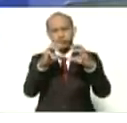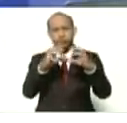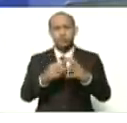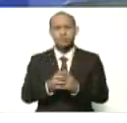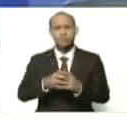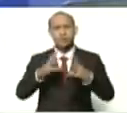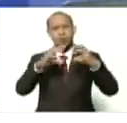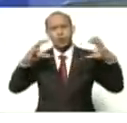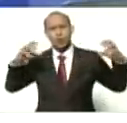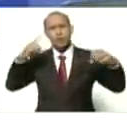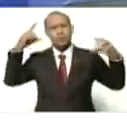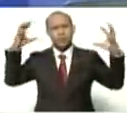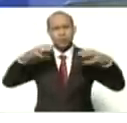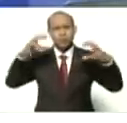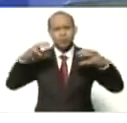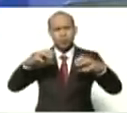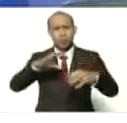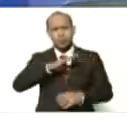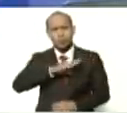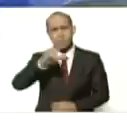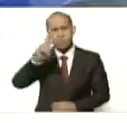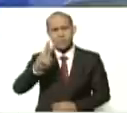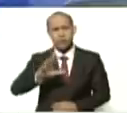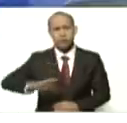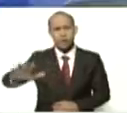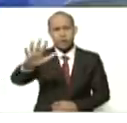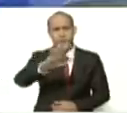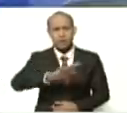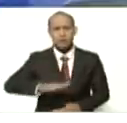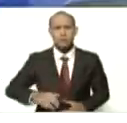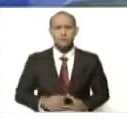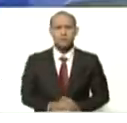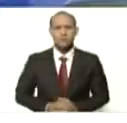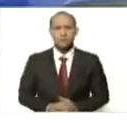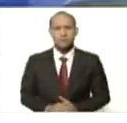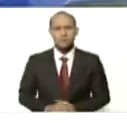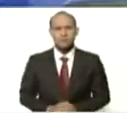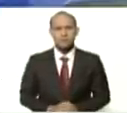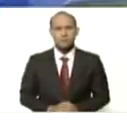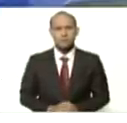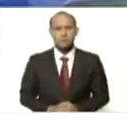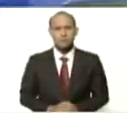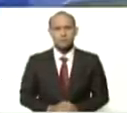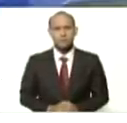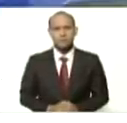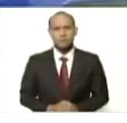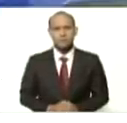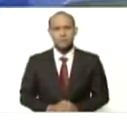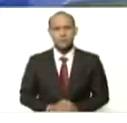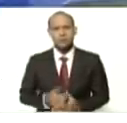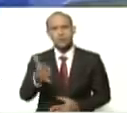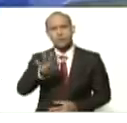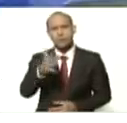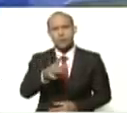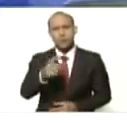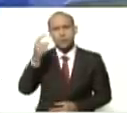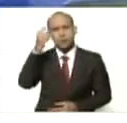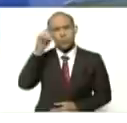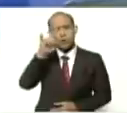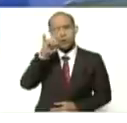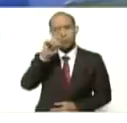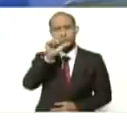parte del territorio nacional buena parte del territorio y no tenemos por lo menos desde el lunes